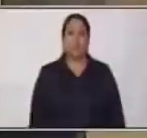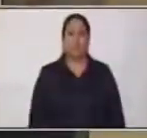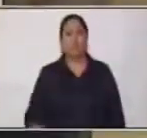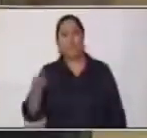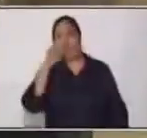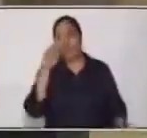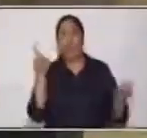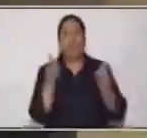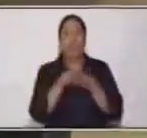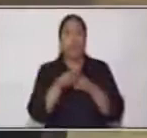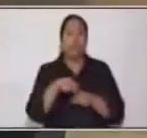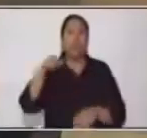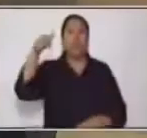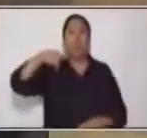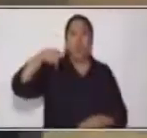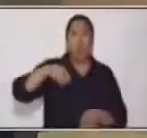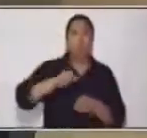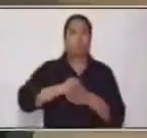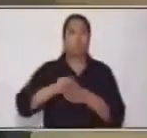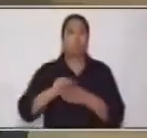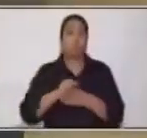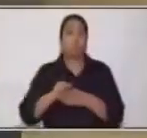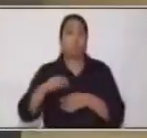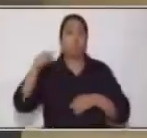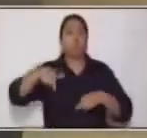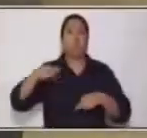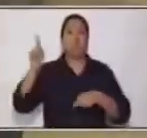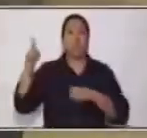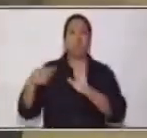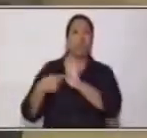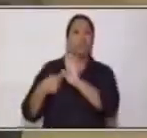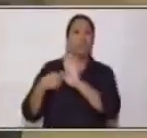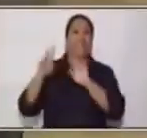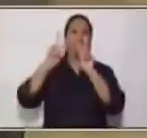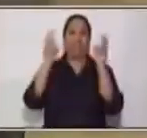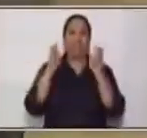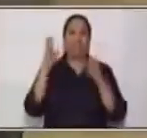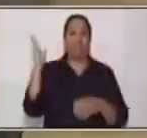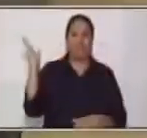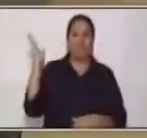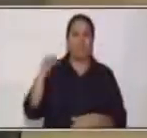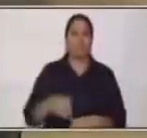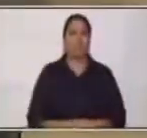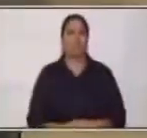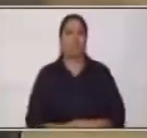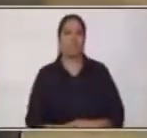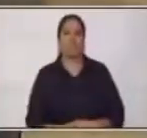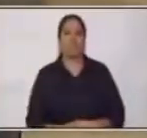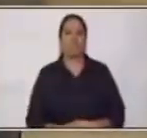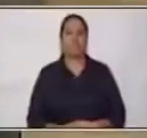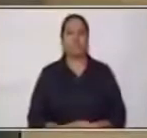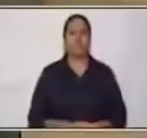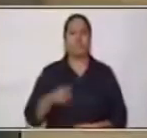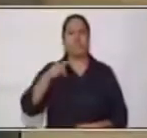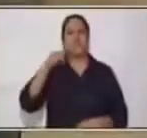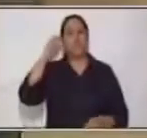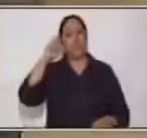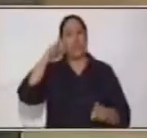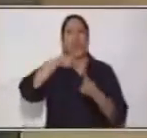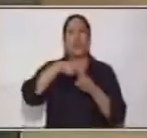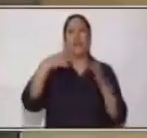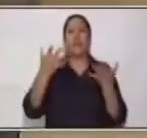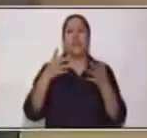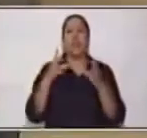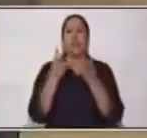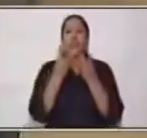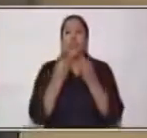también hoy practiques esto que es sistema de ecuaciones por el método gráfico. Bien, en este reto se debe resolver de forma